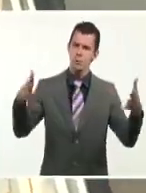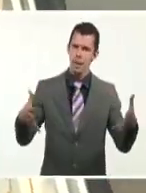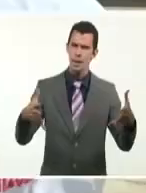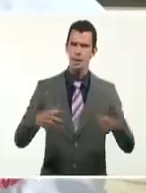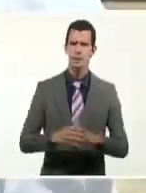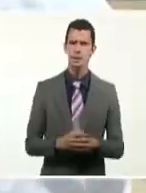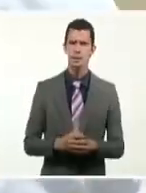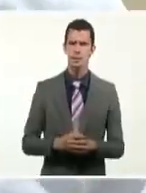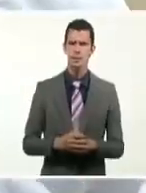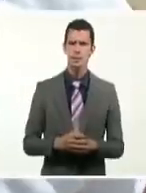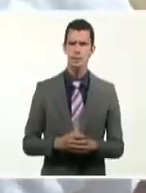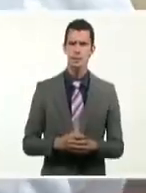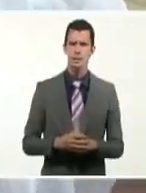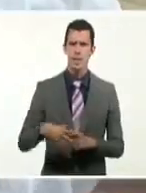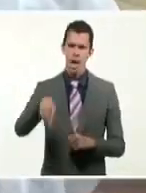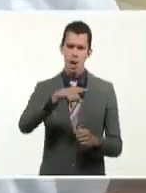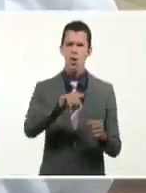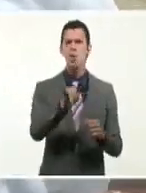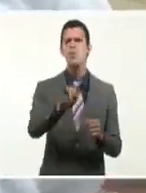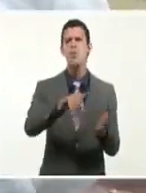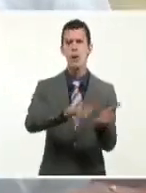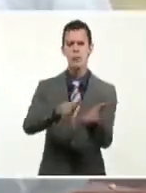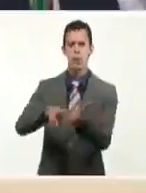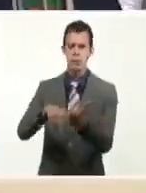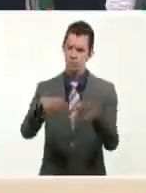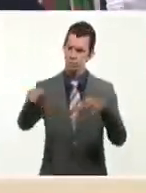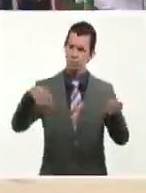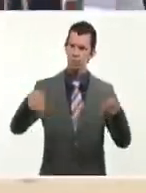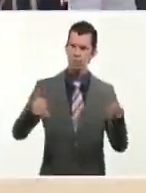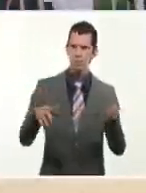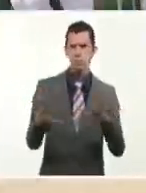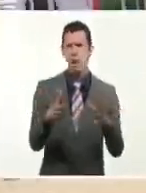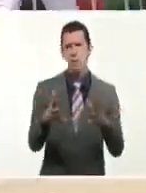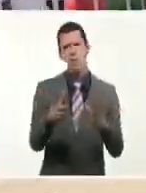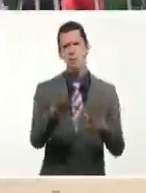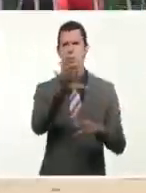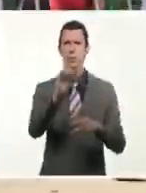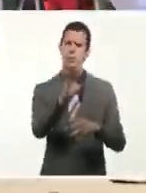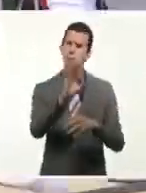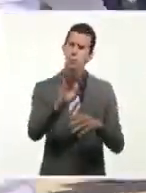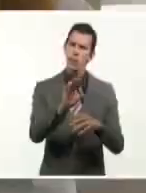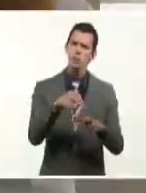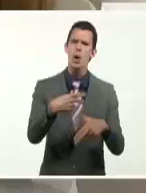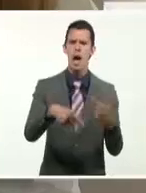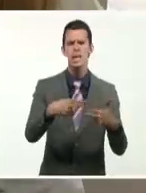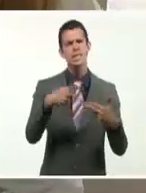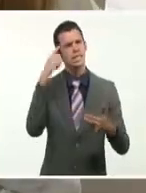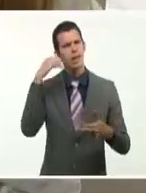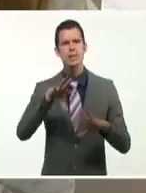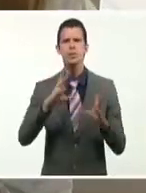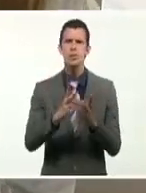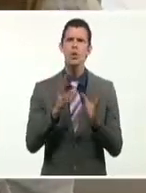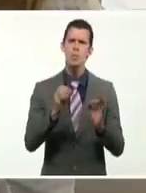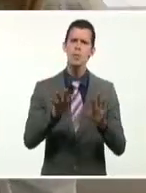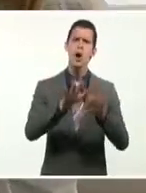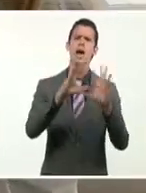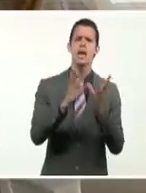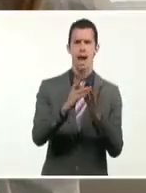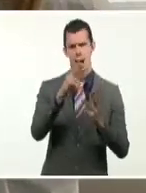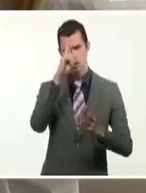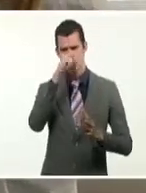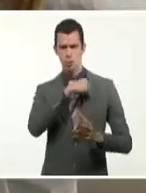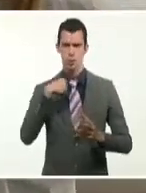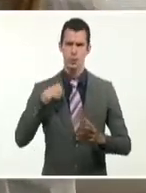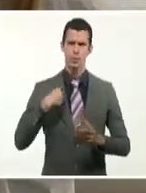a 9 provincias del país y cerca de la mitad son especialistas en medicina general integral. Bueno, hoy con enorme satisfacción desde